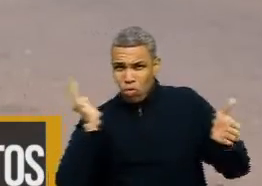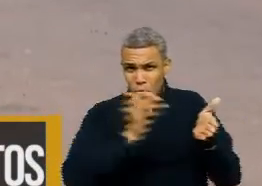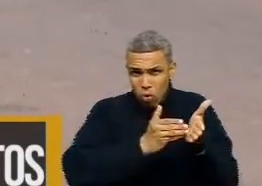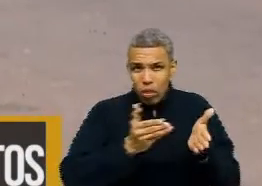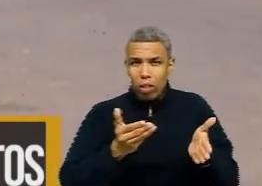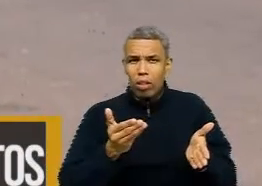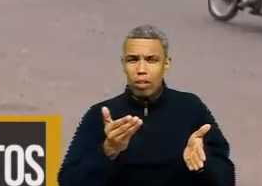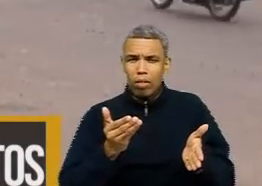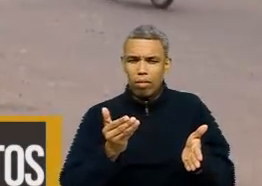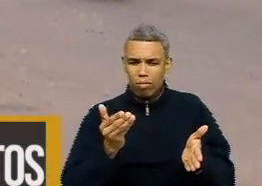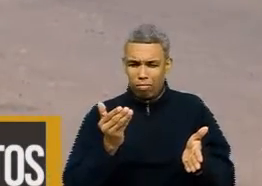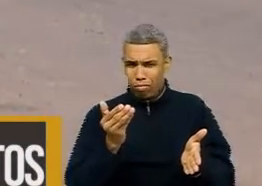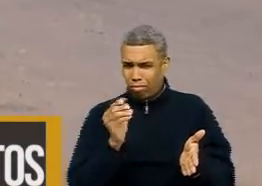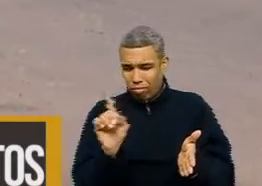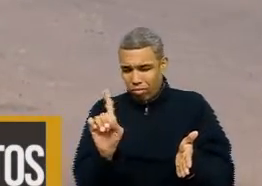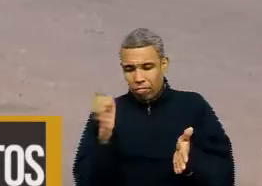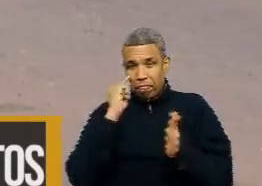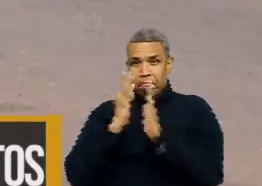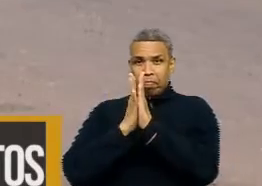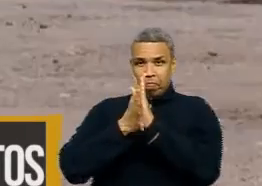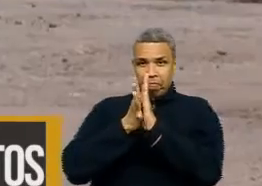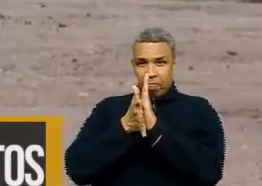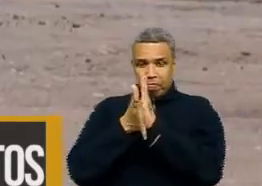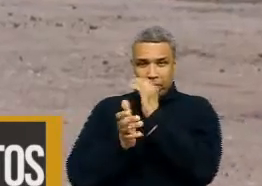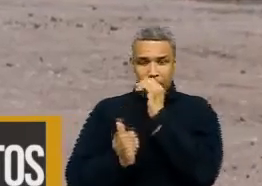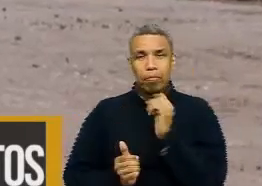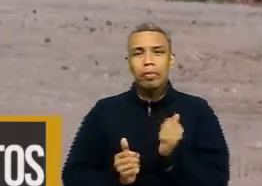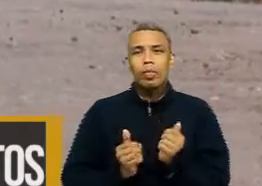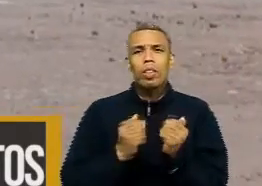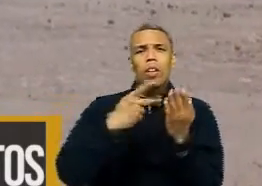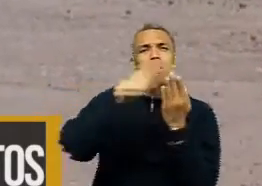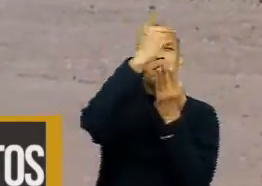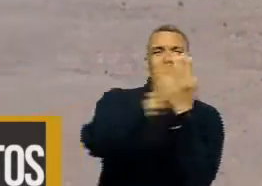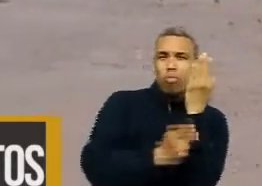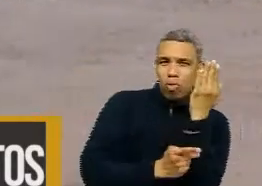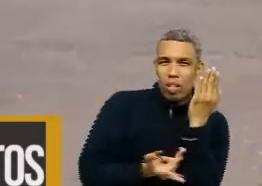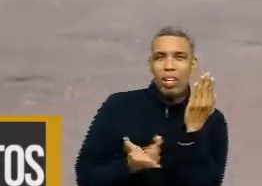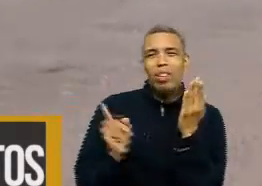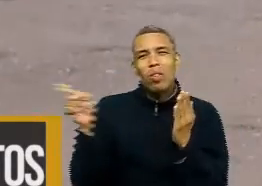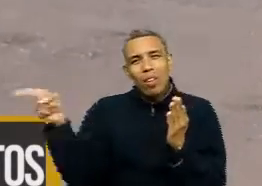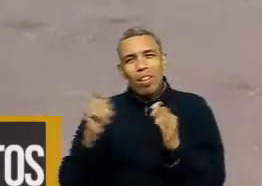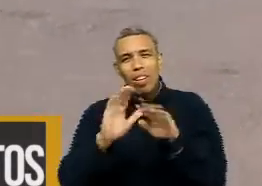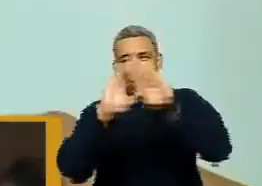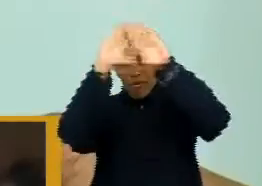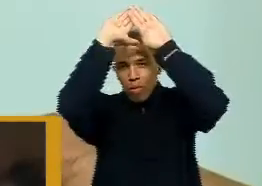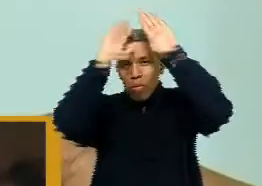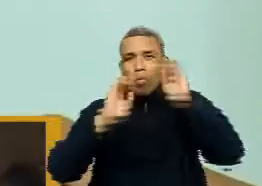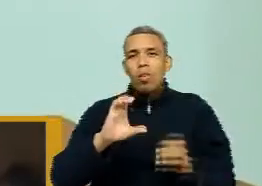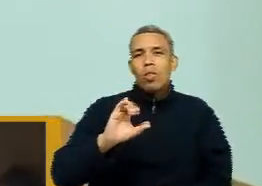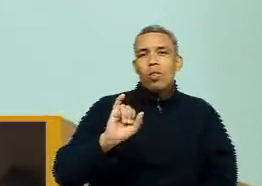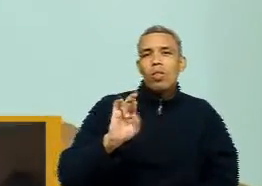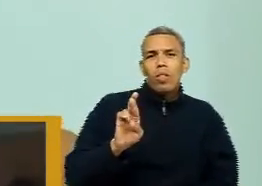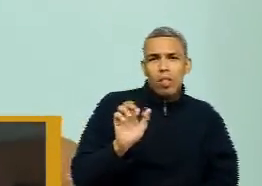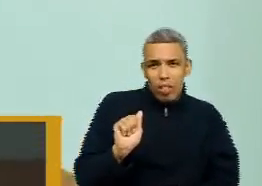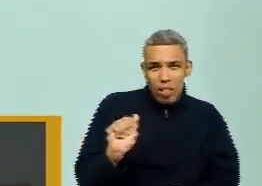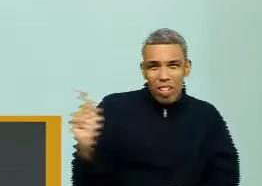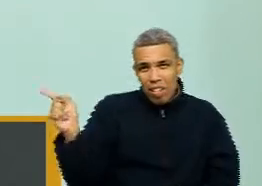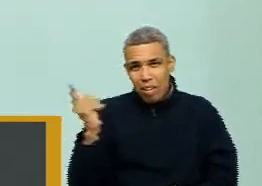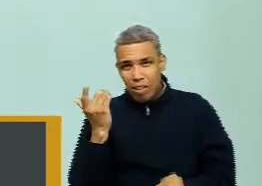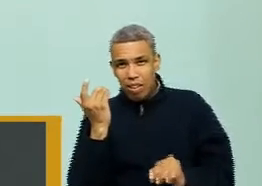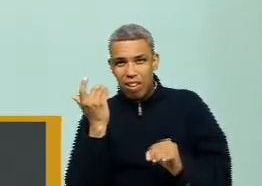se han adoptado por parte del proyecto Las Infantas en cuanto a la socialización de los proyectos a ejecutar en ese territorio. Con una gran